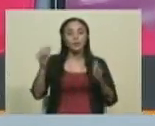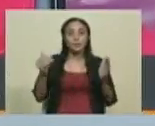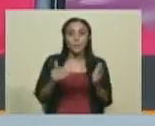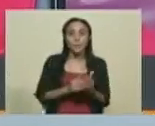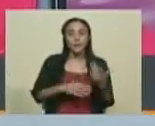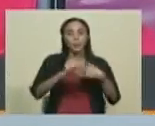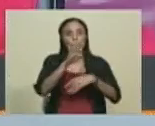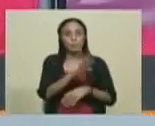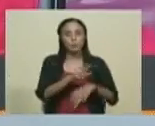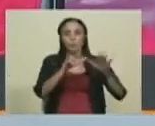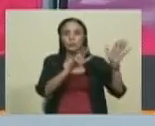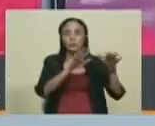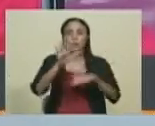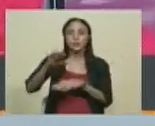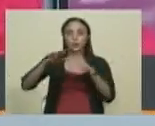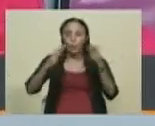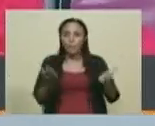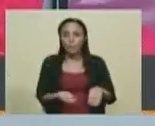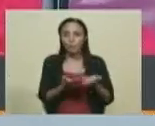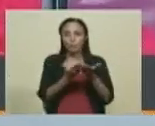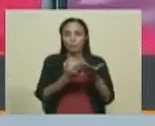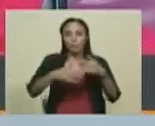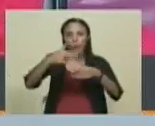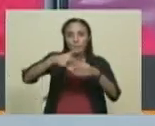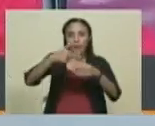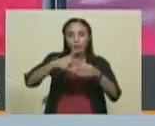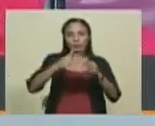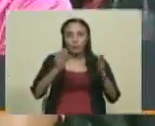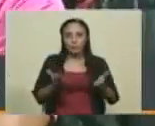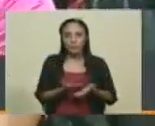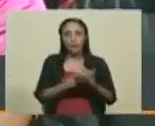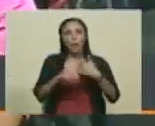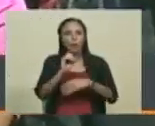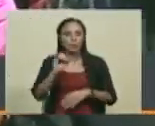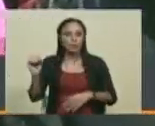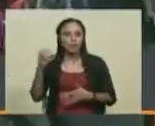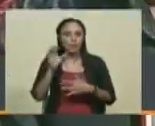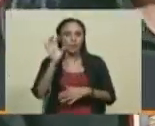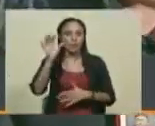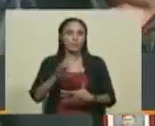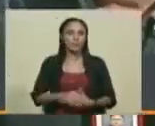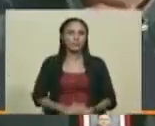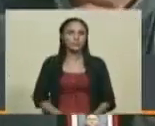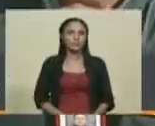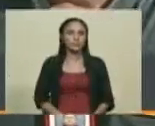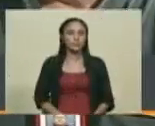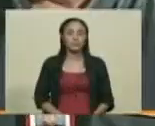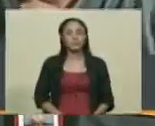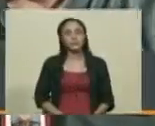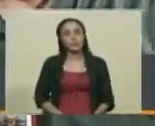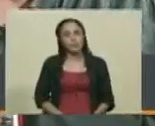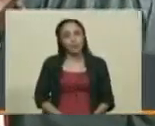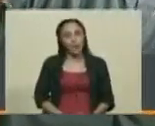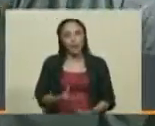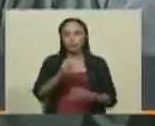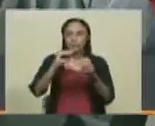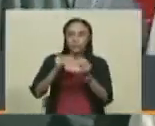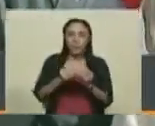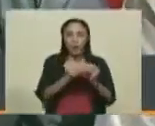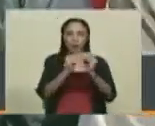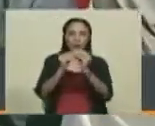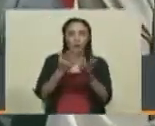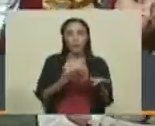13.435 pozos categoría 2 y categoría 3, que podemos intervenir. En esto de categoría 2 podemos recuperar